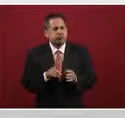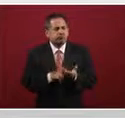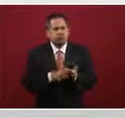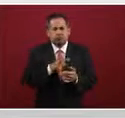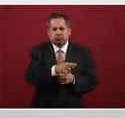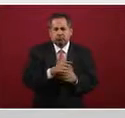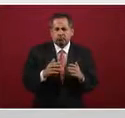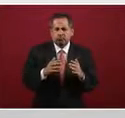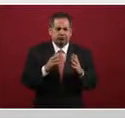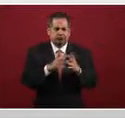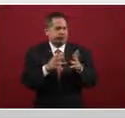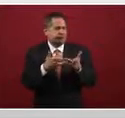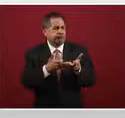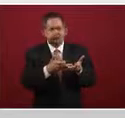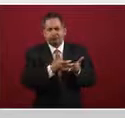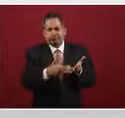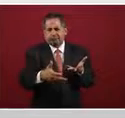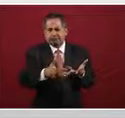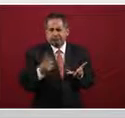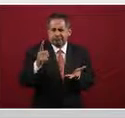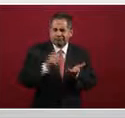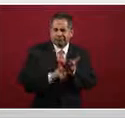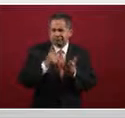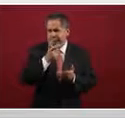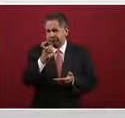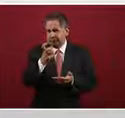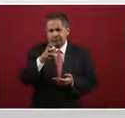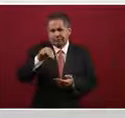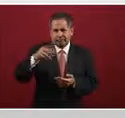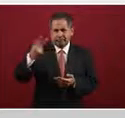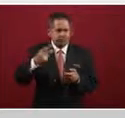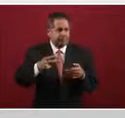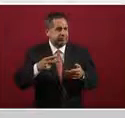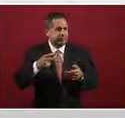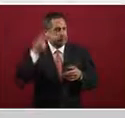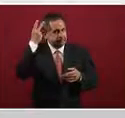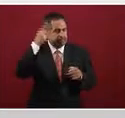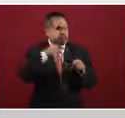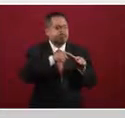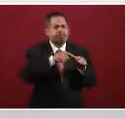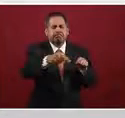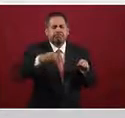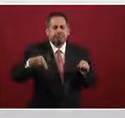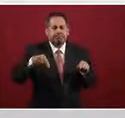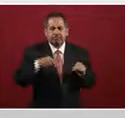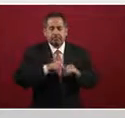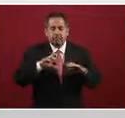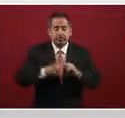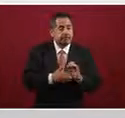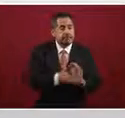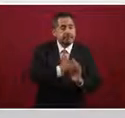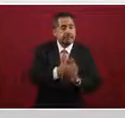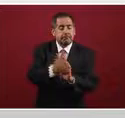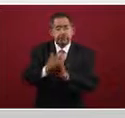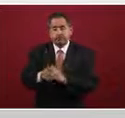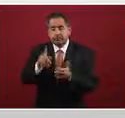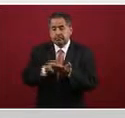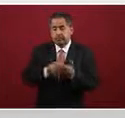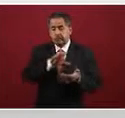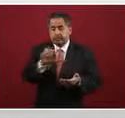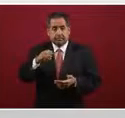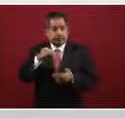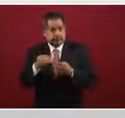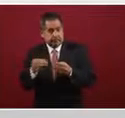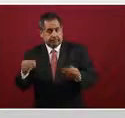inmueble? Tiene alrededor de 1.200 metros cuadrados, de construcción tiene 1.500 metros cuadrados y está